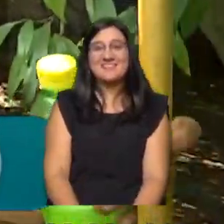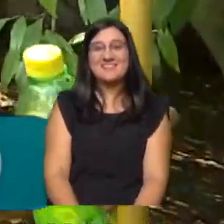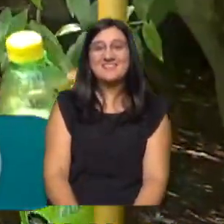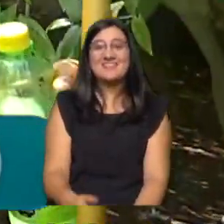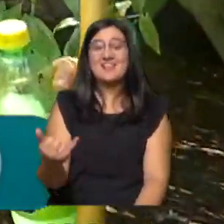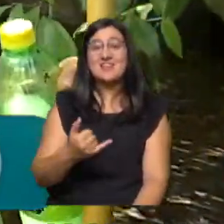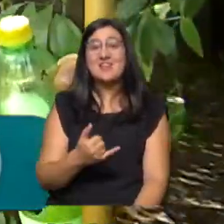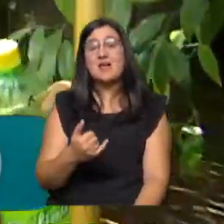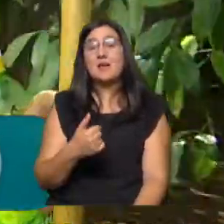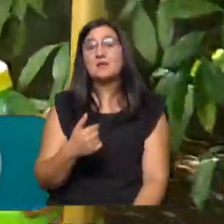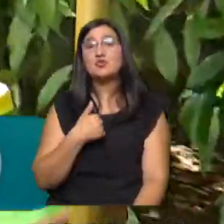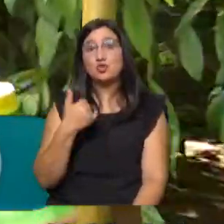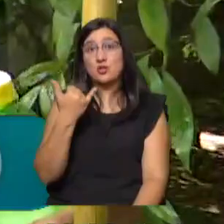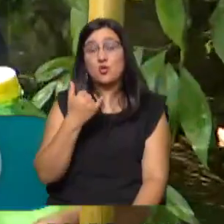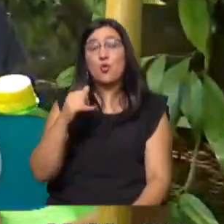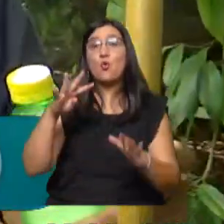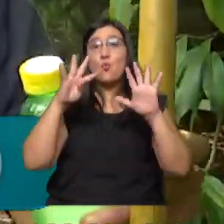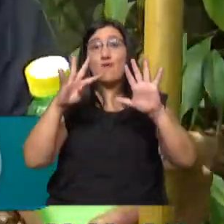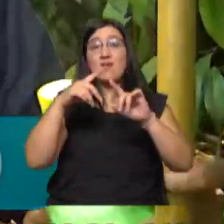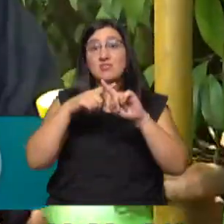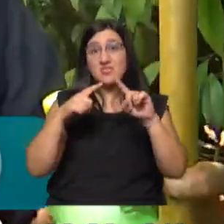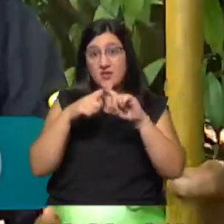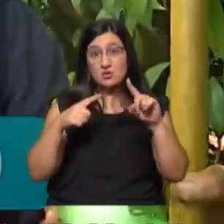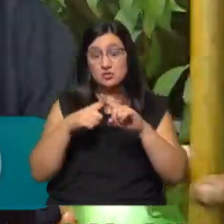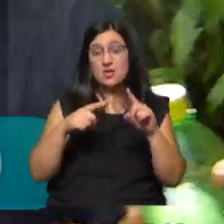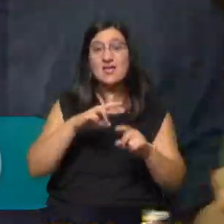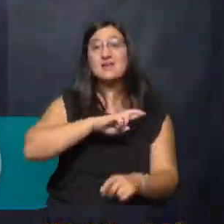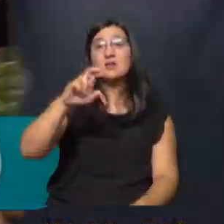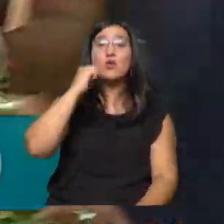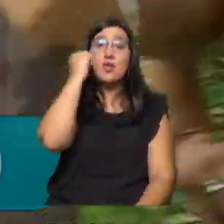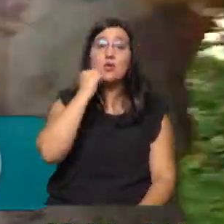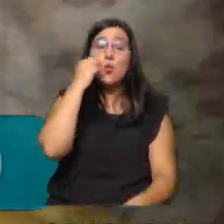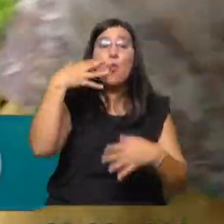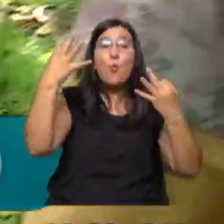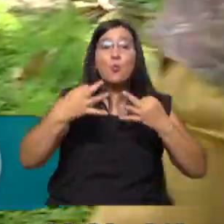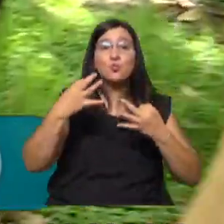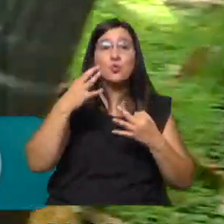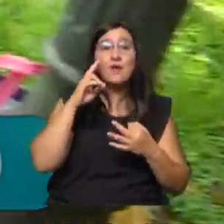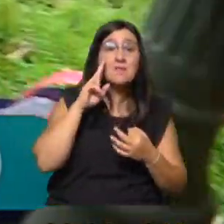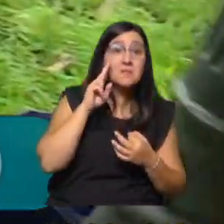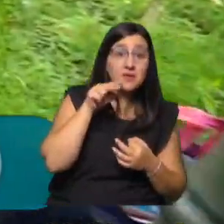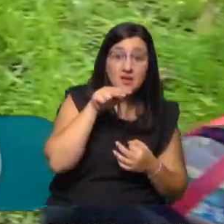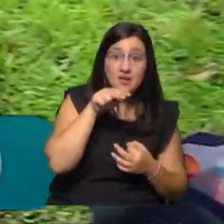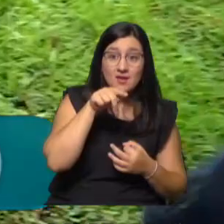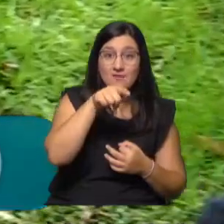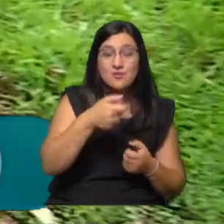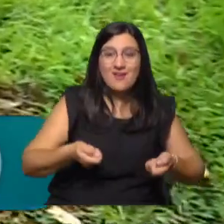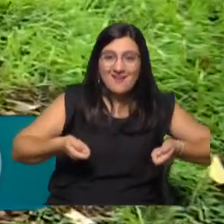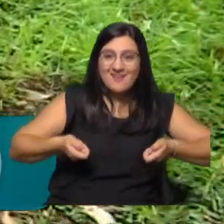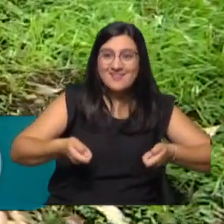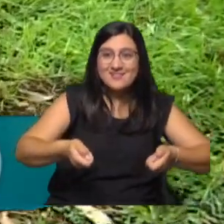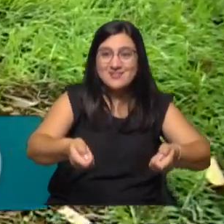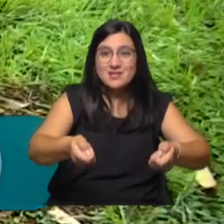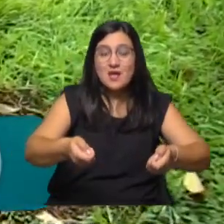casa de la abuela, yo tengo 9 tíos en Yuna, en Río Negro. Y justo había una especie de acá, como podemos ver esta carretilla, ¿no? Ajá.